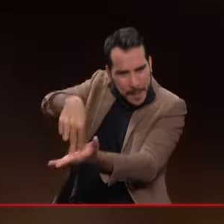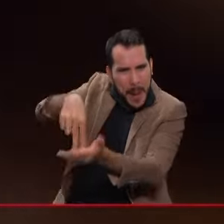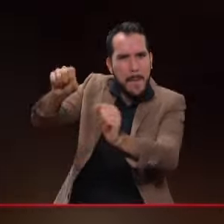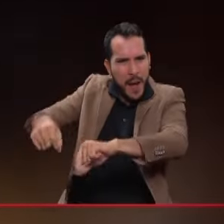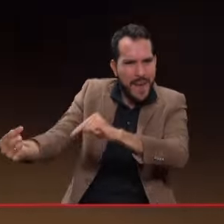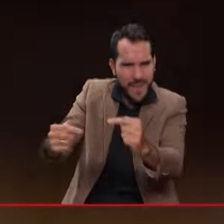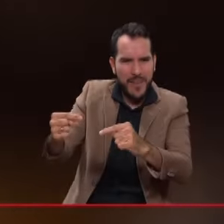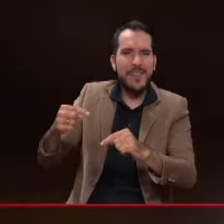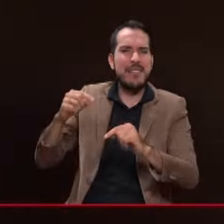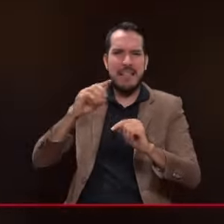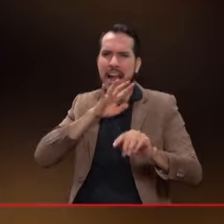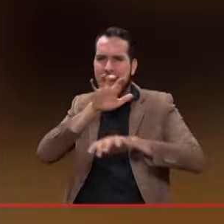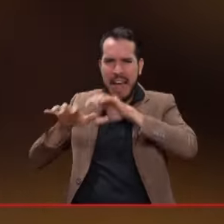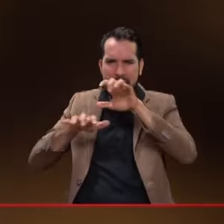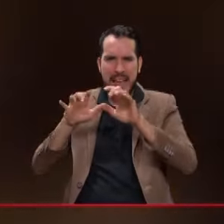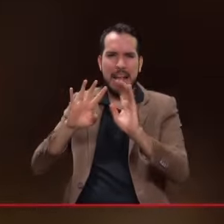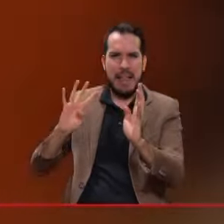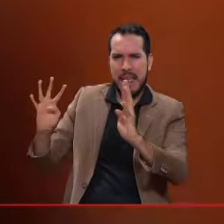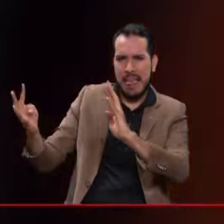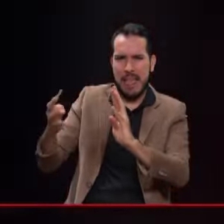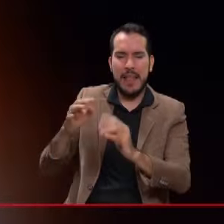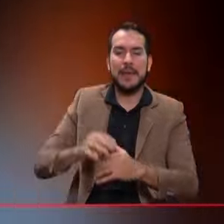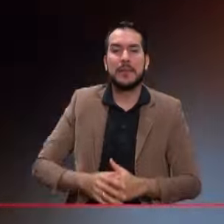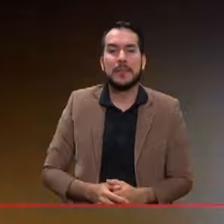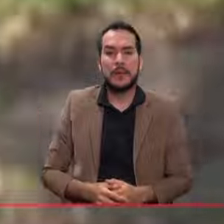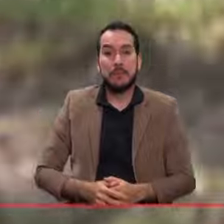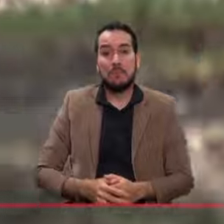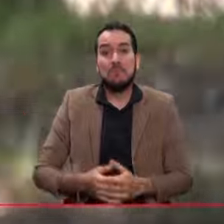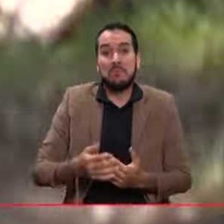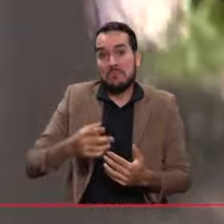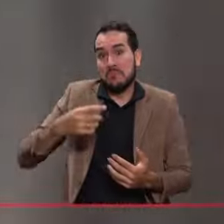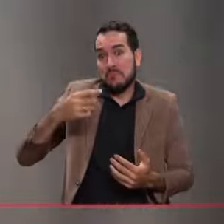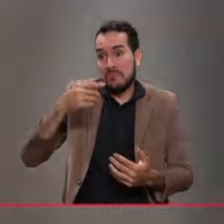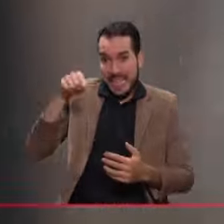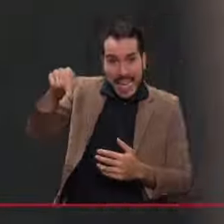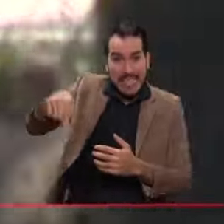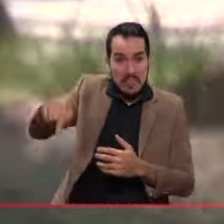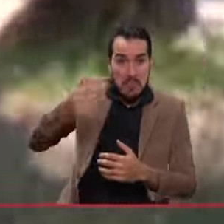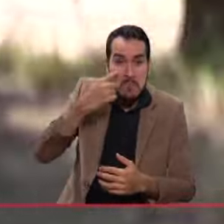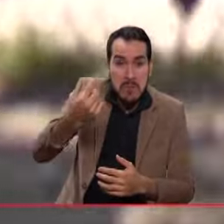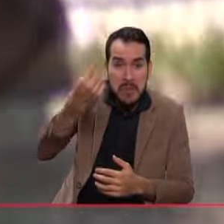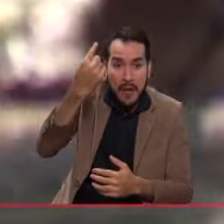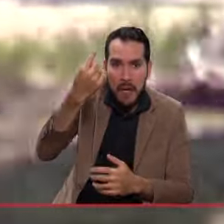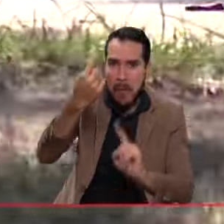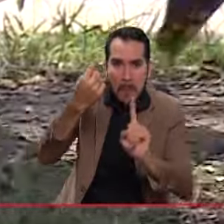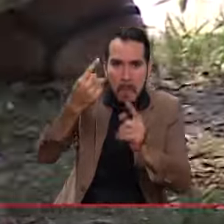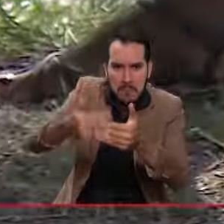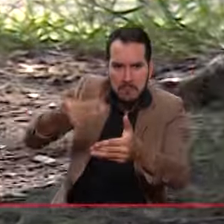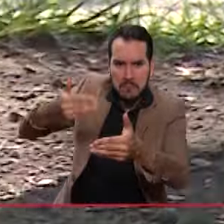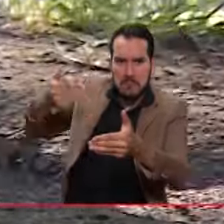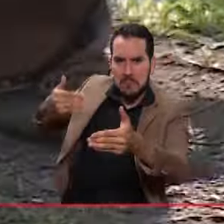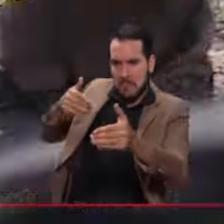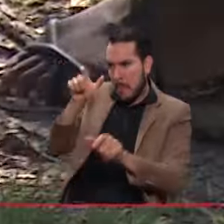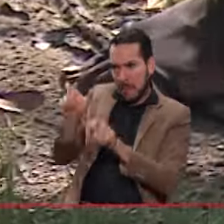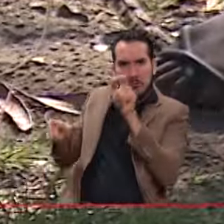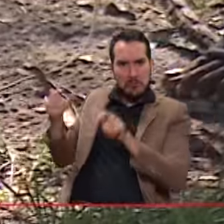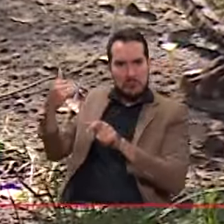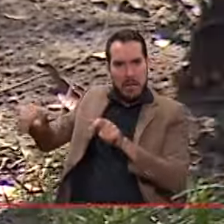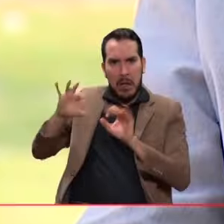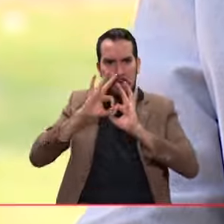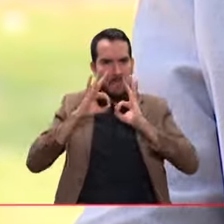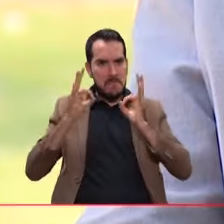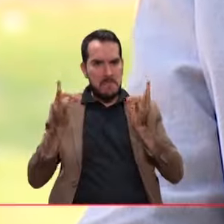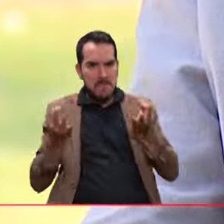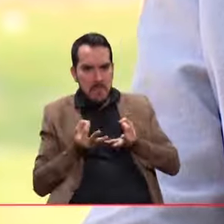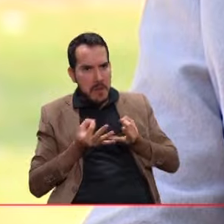Según su relato, esta práctica no es nueva en su entorno. Ha visto a sus familiares hacerlo y ahora repite su historia. Pues yo creo